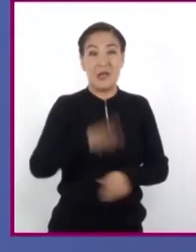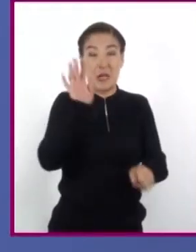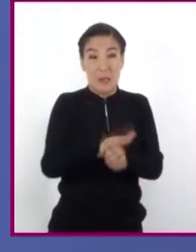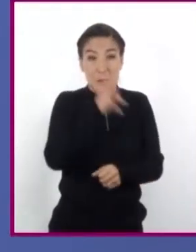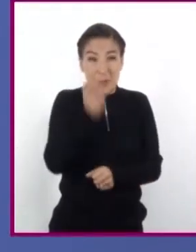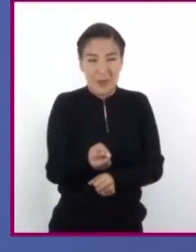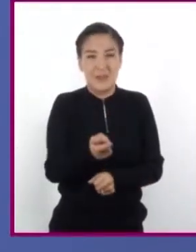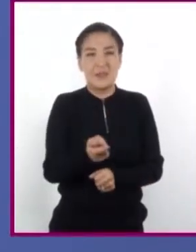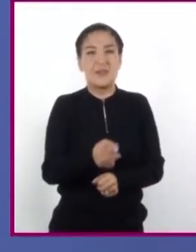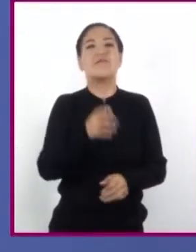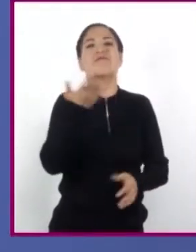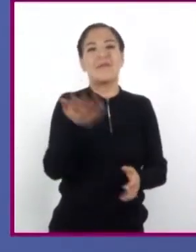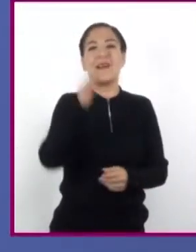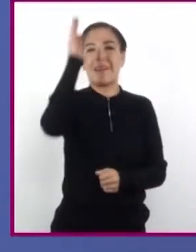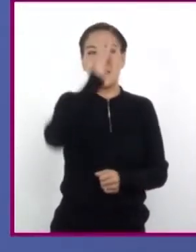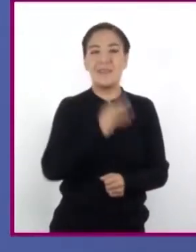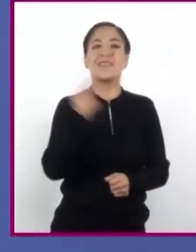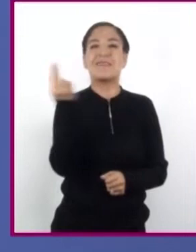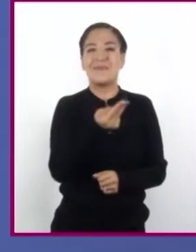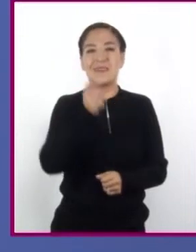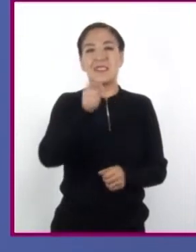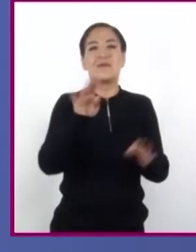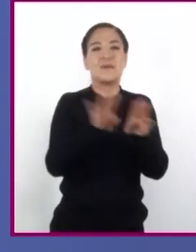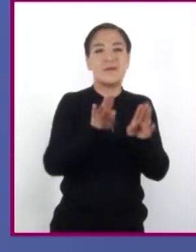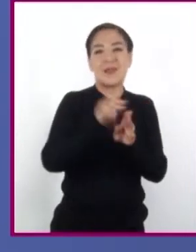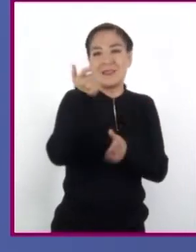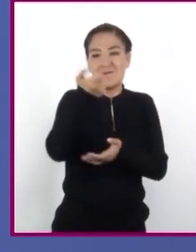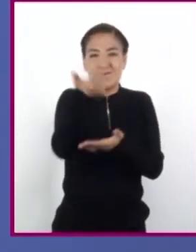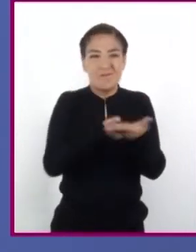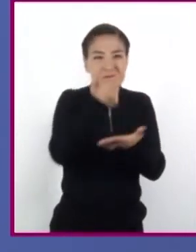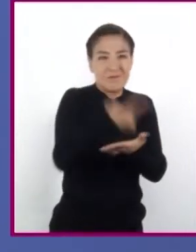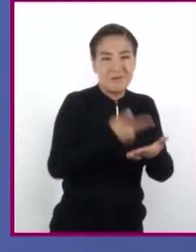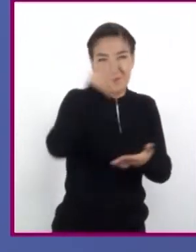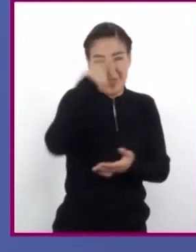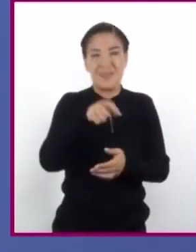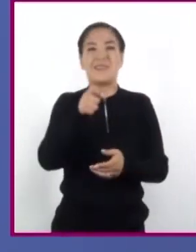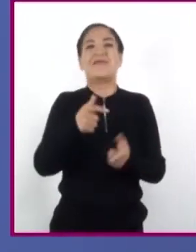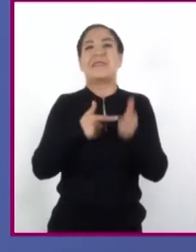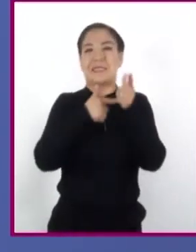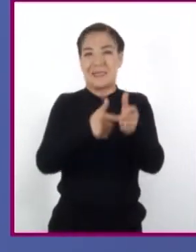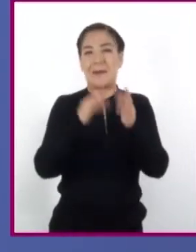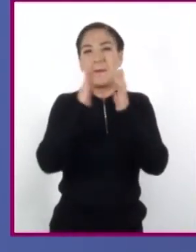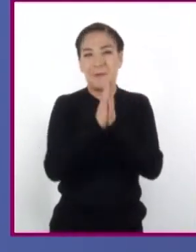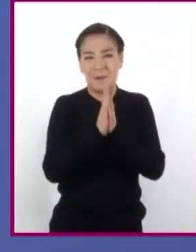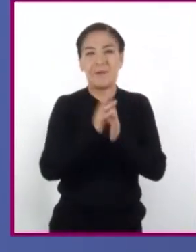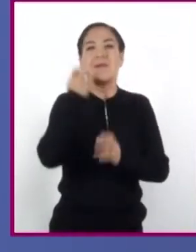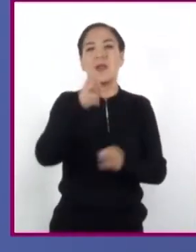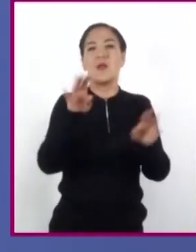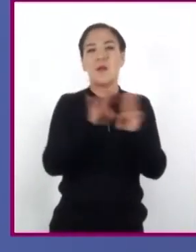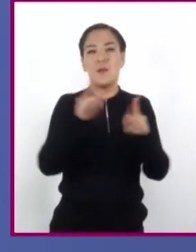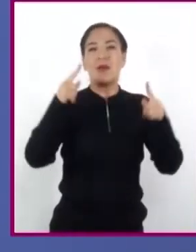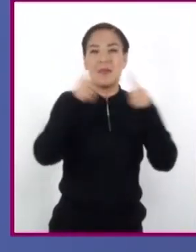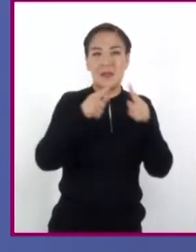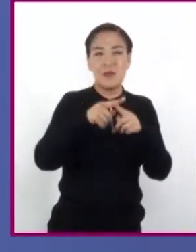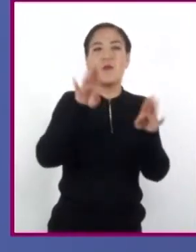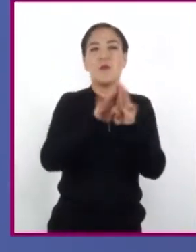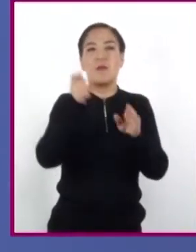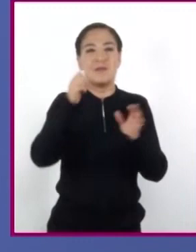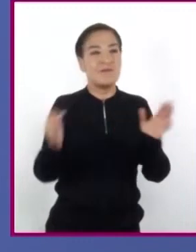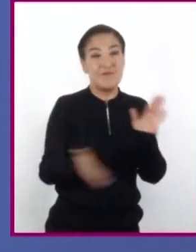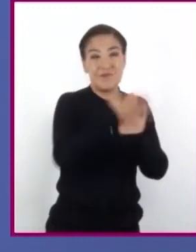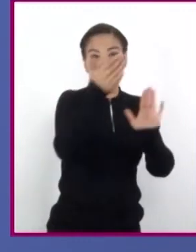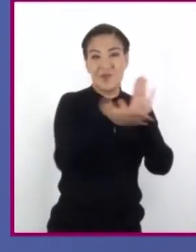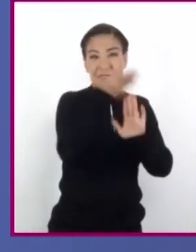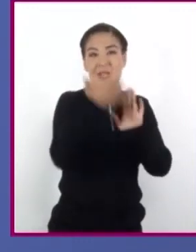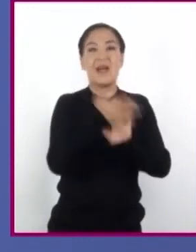motivo, como la Iglesia requería financiar su proceso de evangelización, pacificación y construcción de edificios,